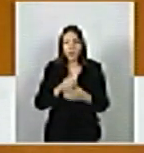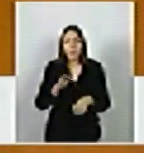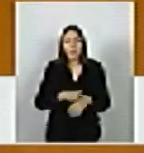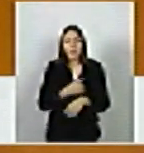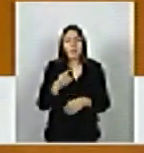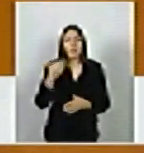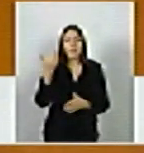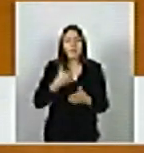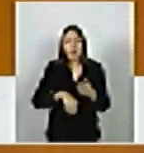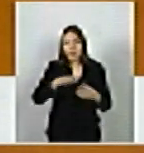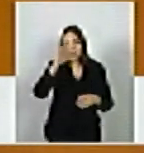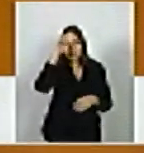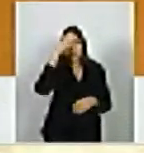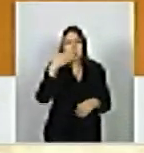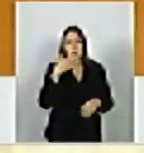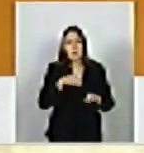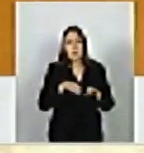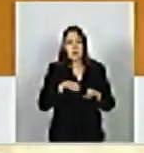falta de coordinación,